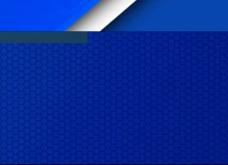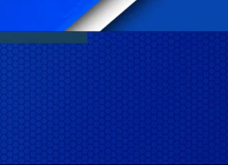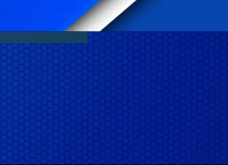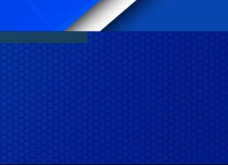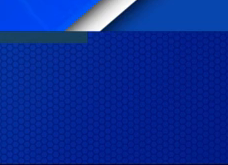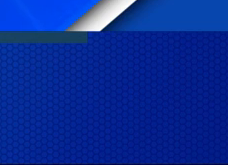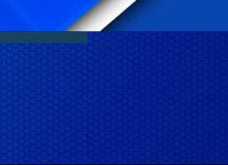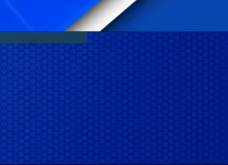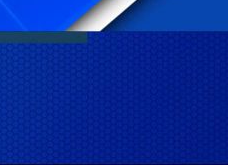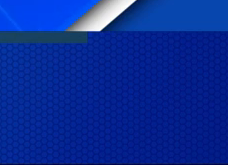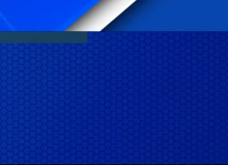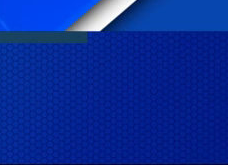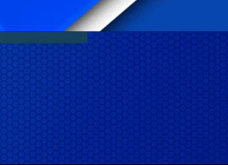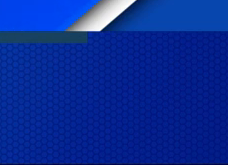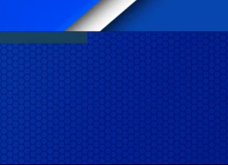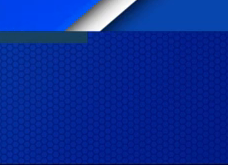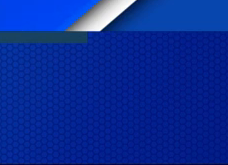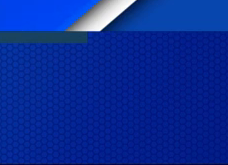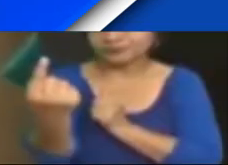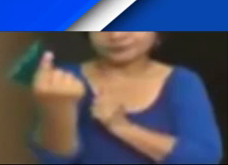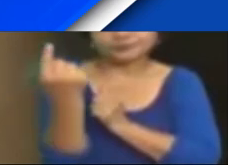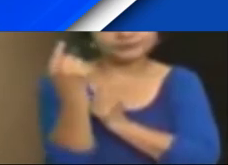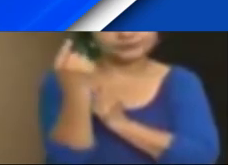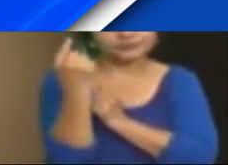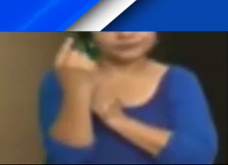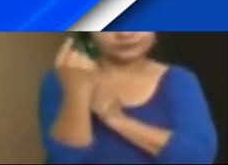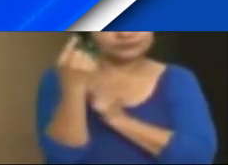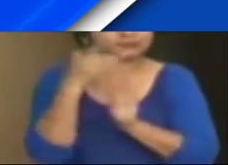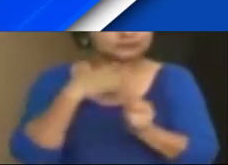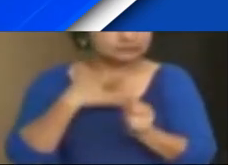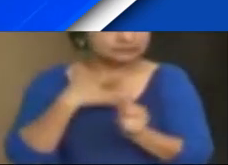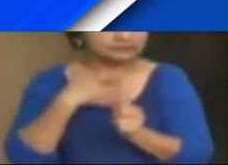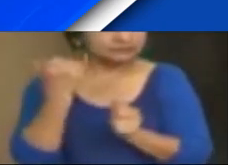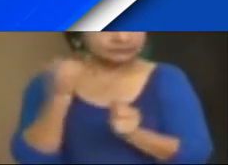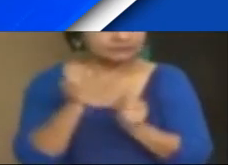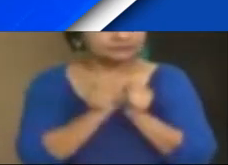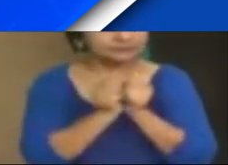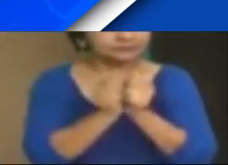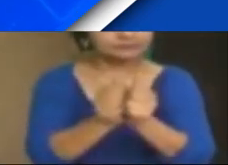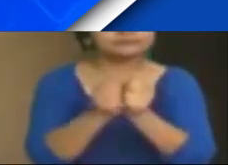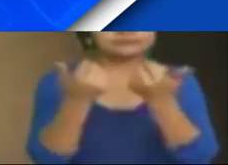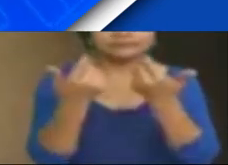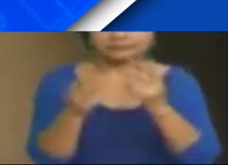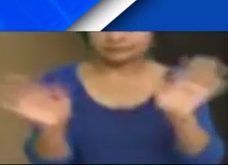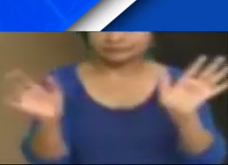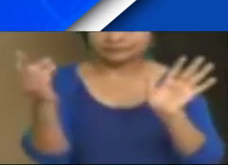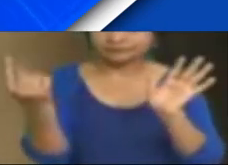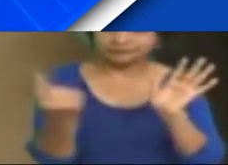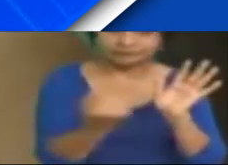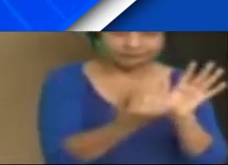como el caso de Nicaragua, por ejemplo, miskito, creol, etc. Y entonces, en ese proceso,